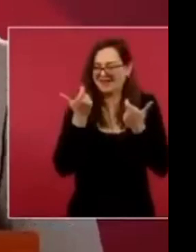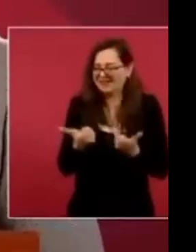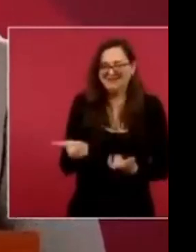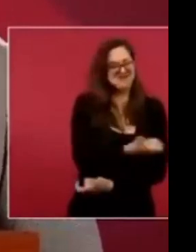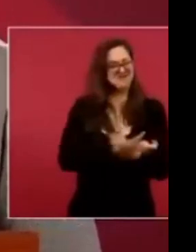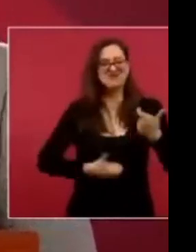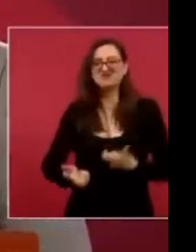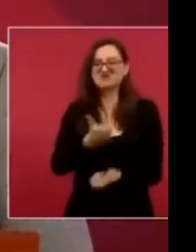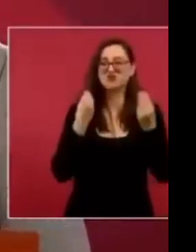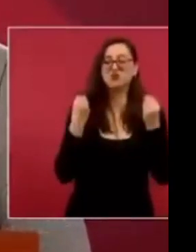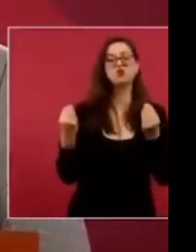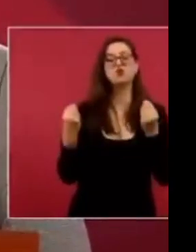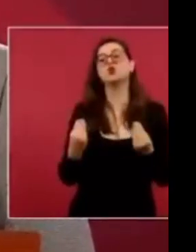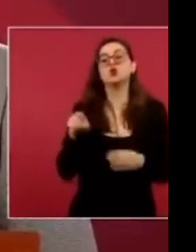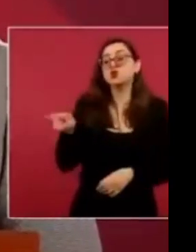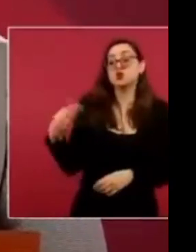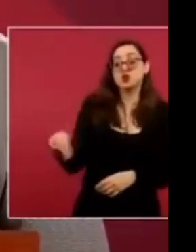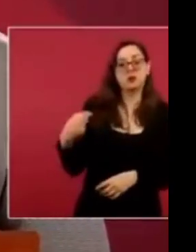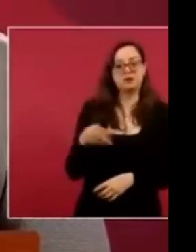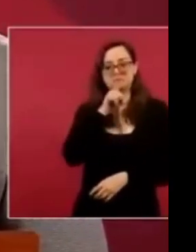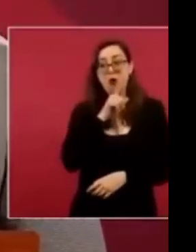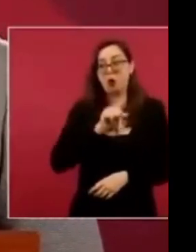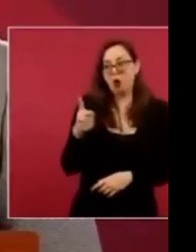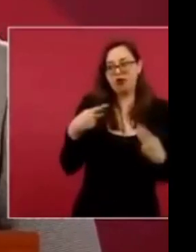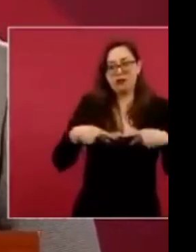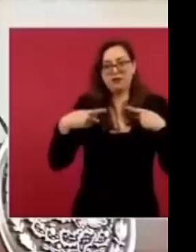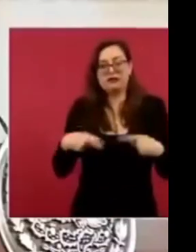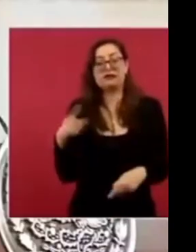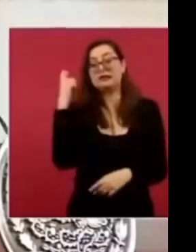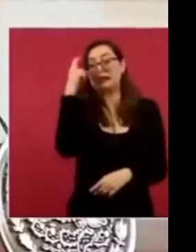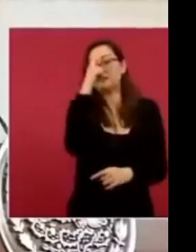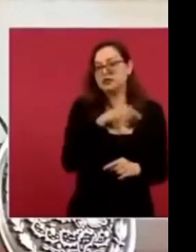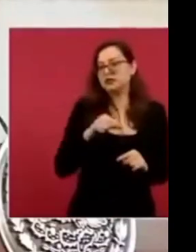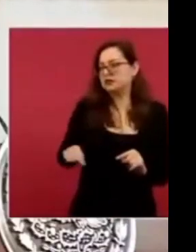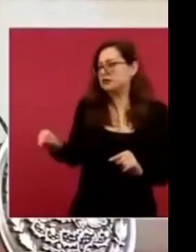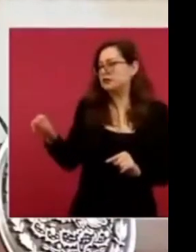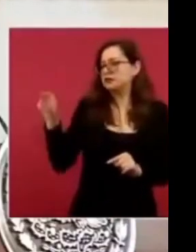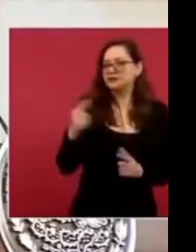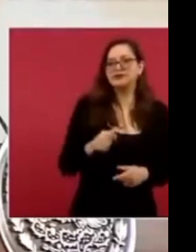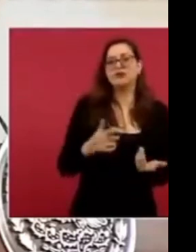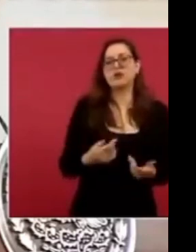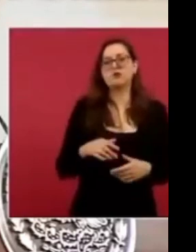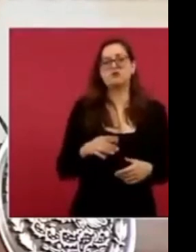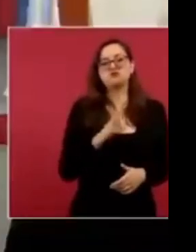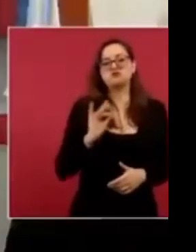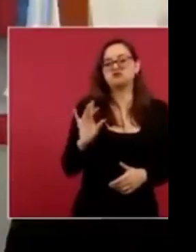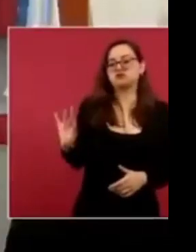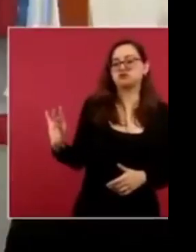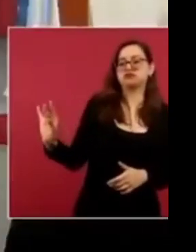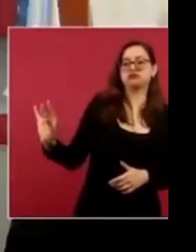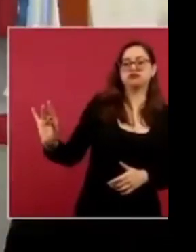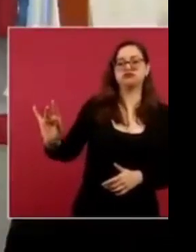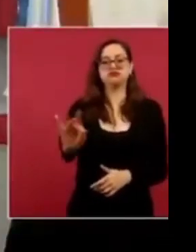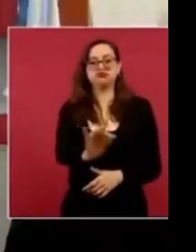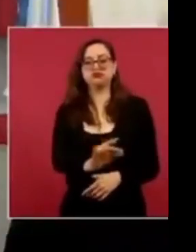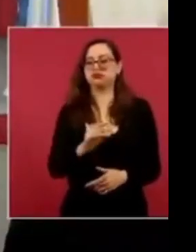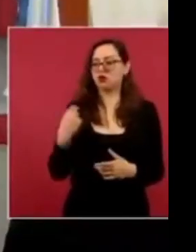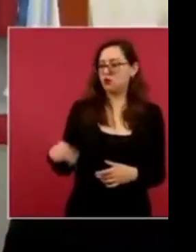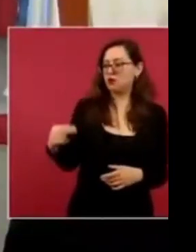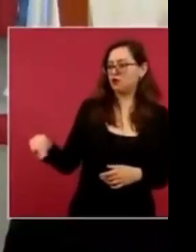que lo hacen a través de prestanombres que esto es importante llegar a ellos es muy muy complicado porque usan a otro a otro a otro para llegar a ese a esa transacción también